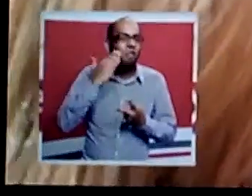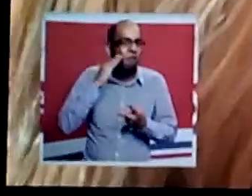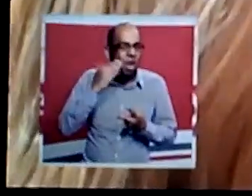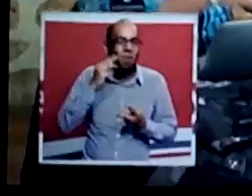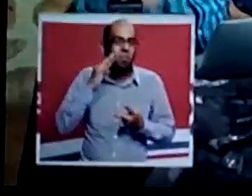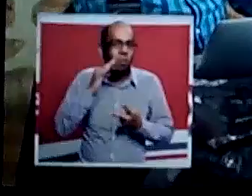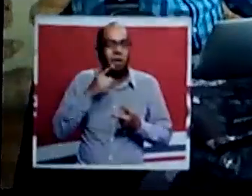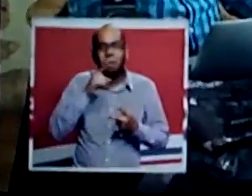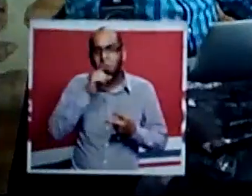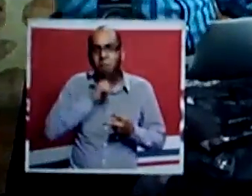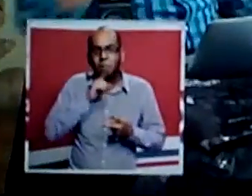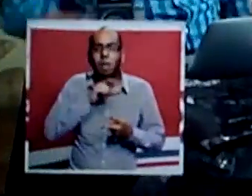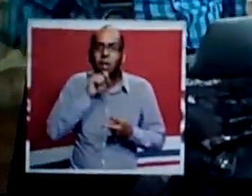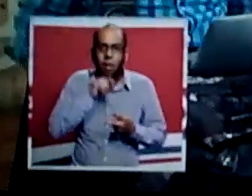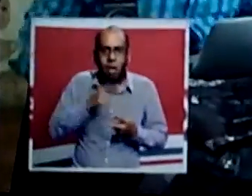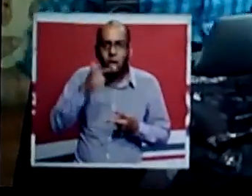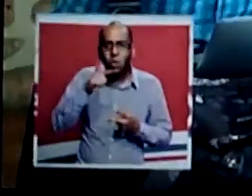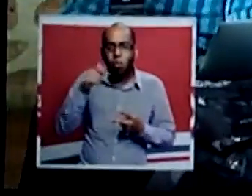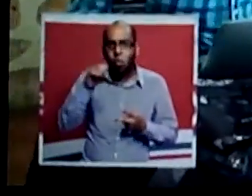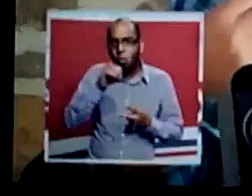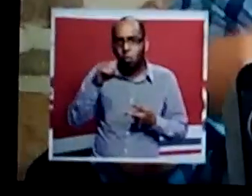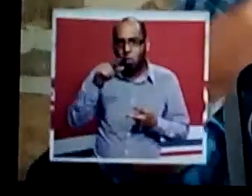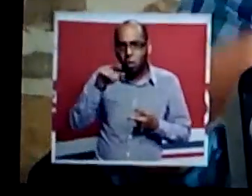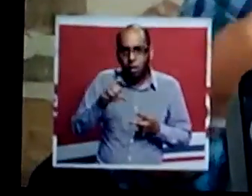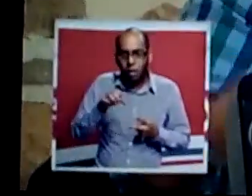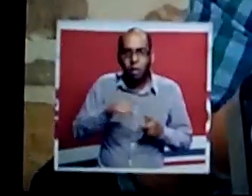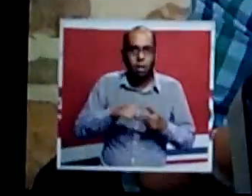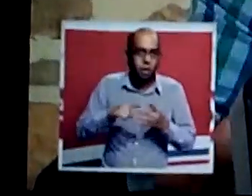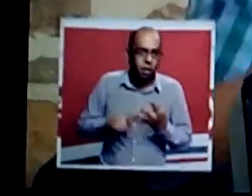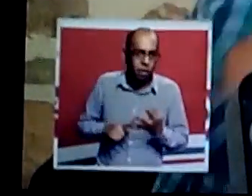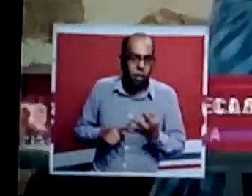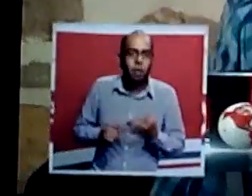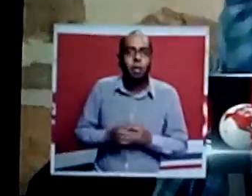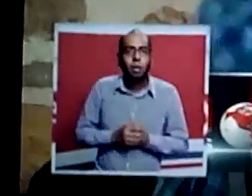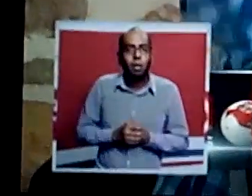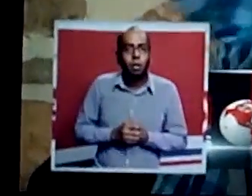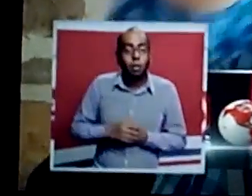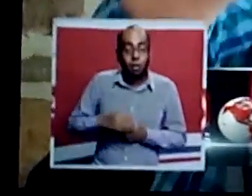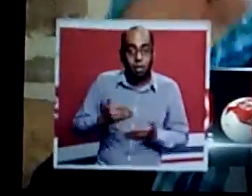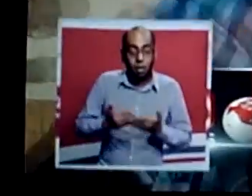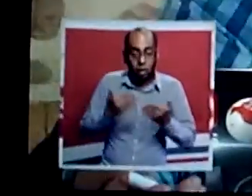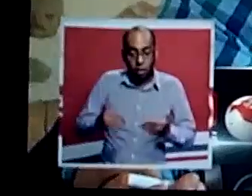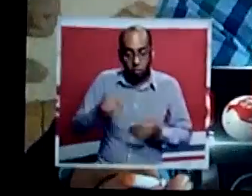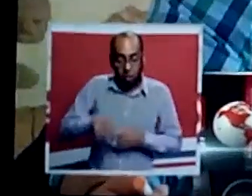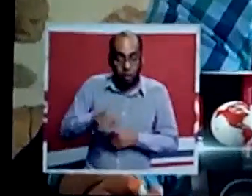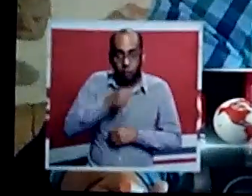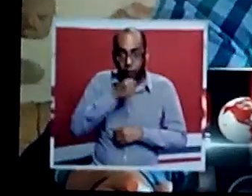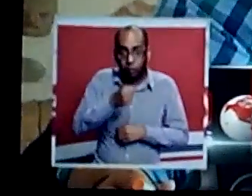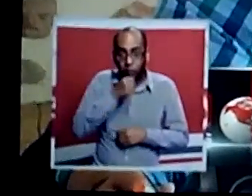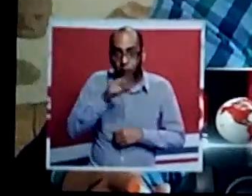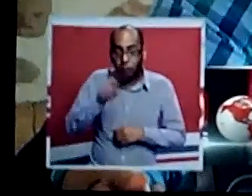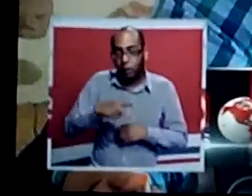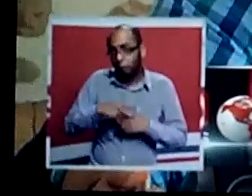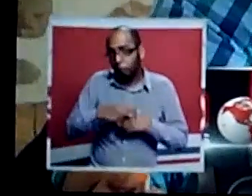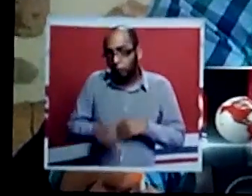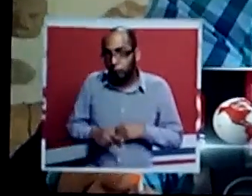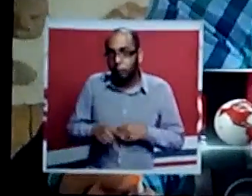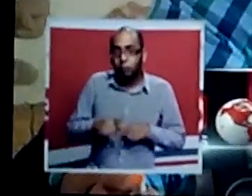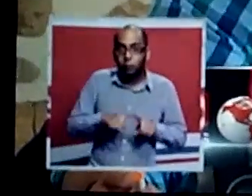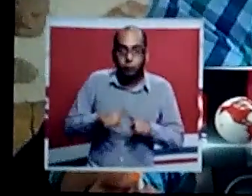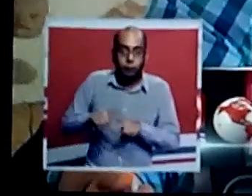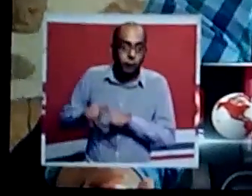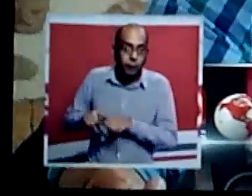Puntualizó que actualmente el periodismo se encuentra en crisis. Está volviendo irrelevante ser periodista en este ecosistema. Un desastre para la industria periodística.